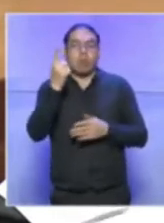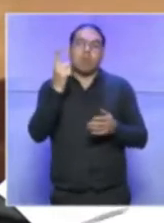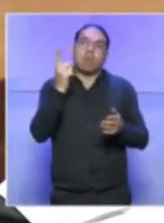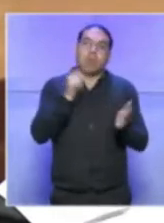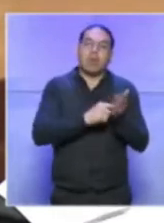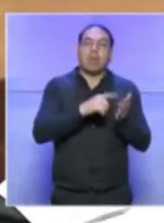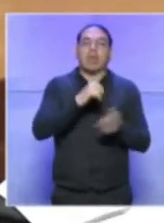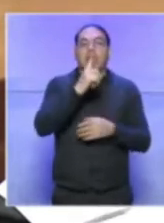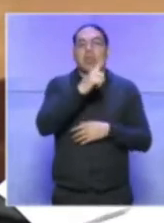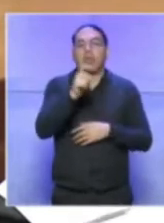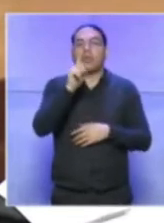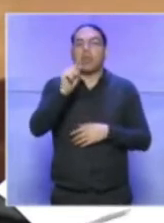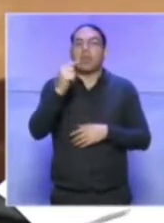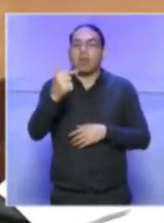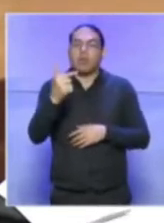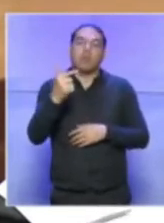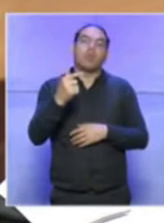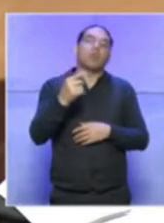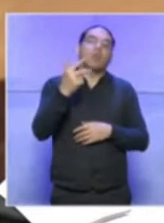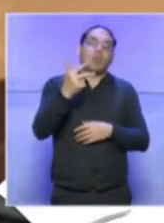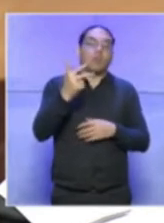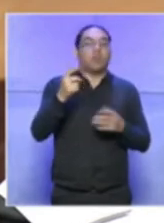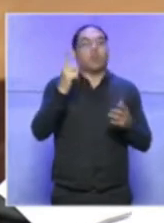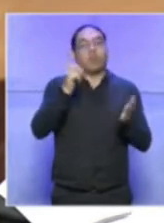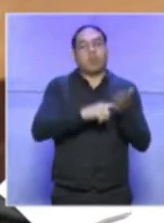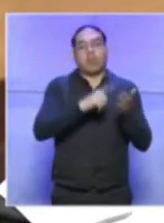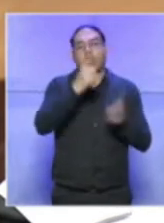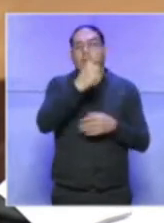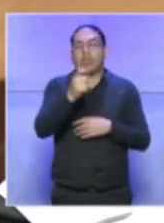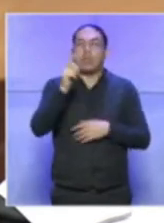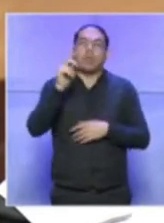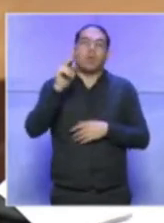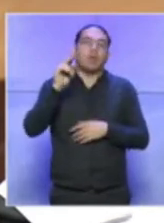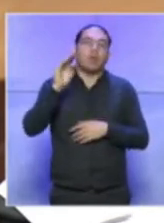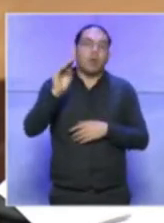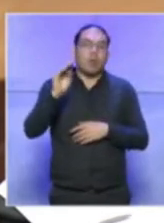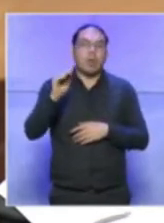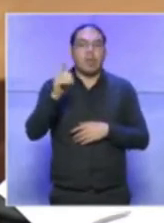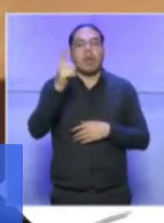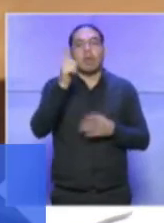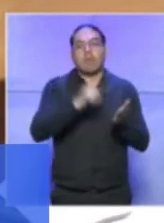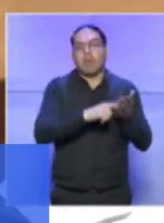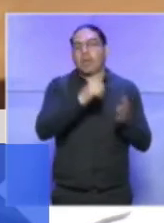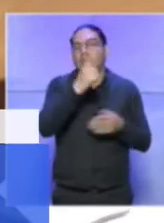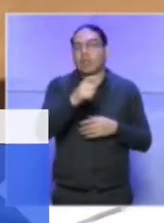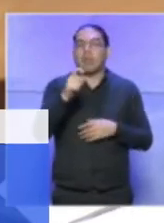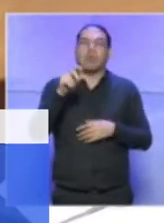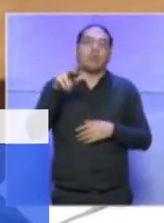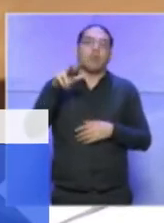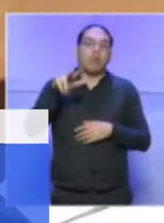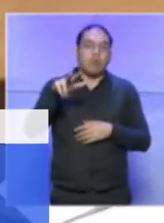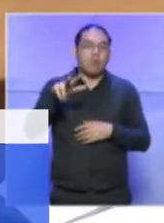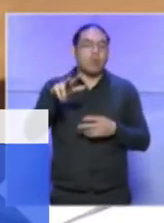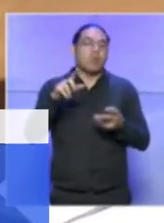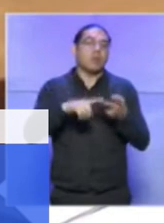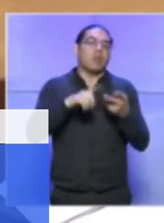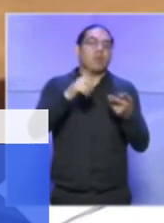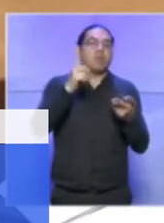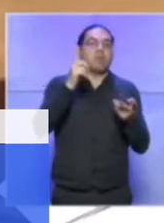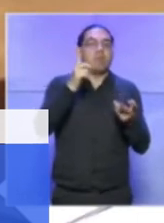1178 1190 1215 1217 1218